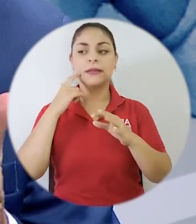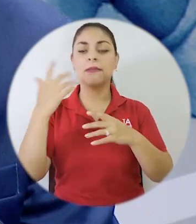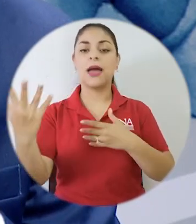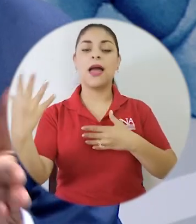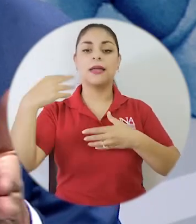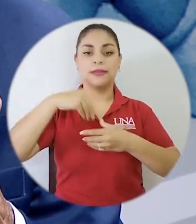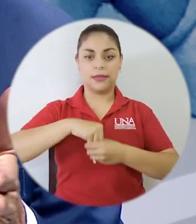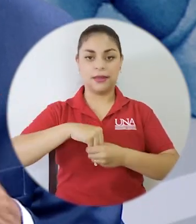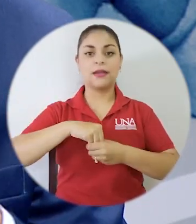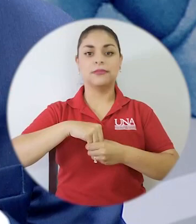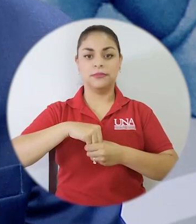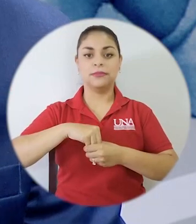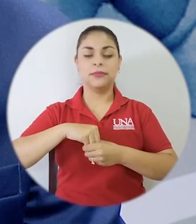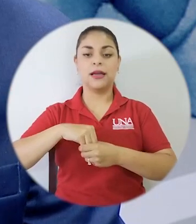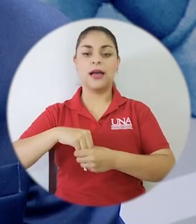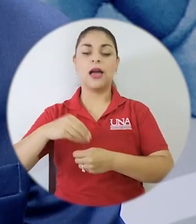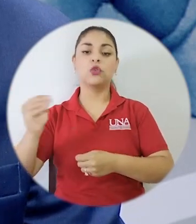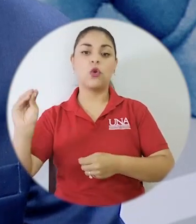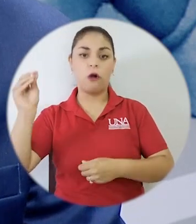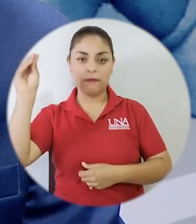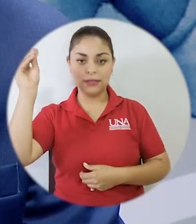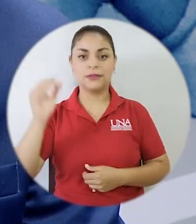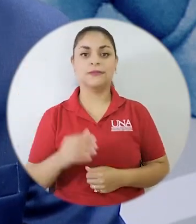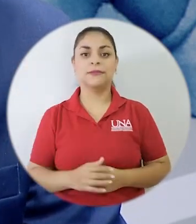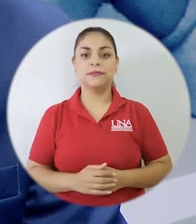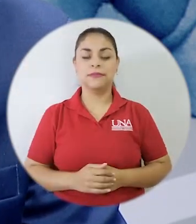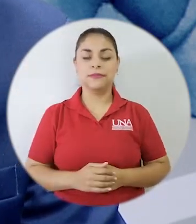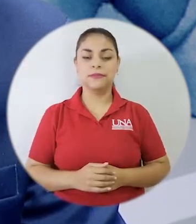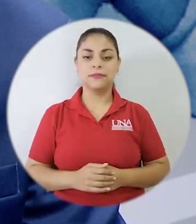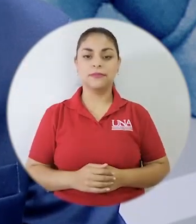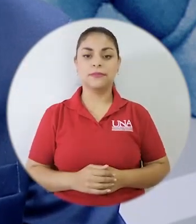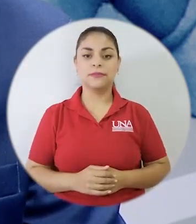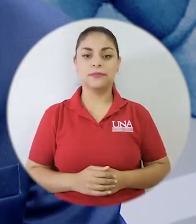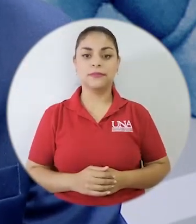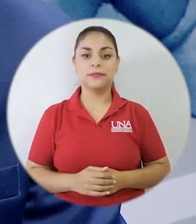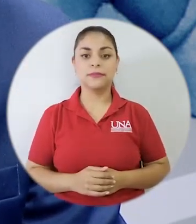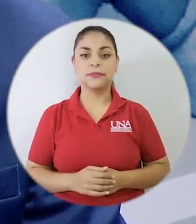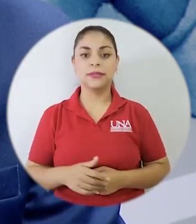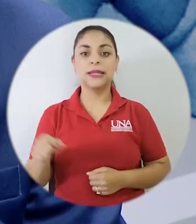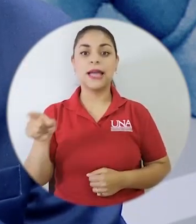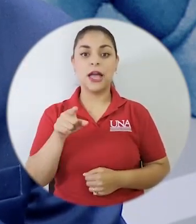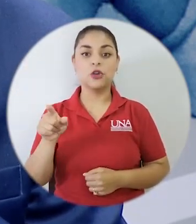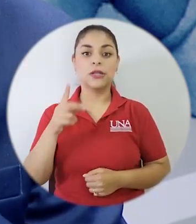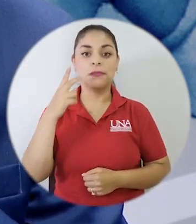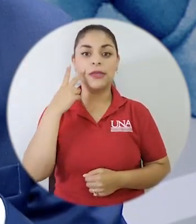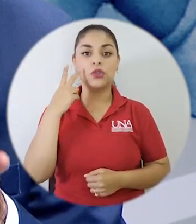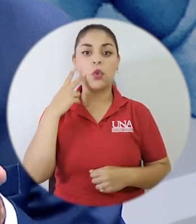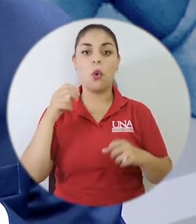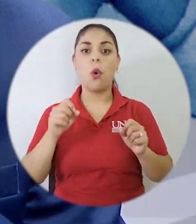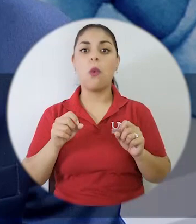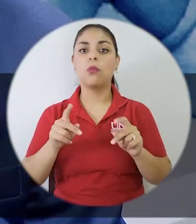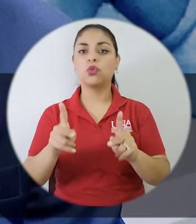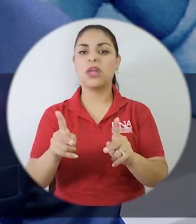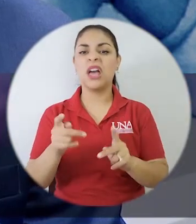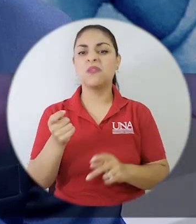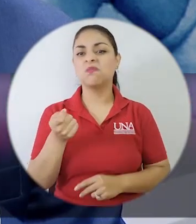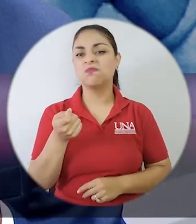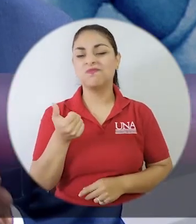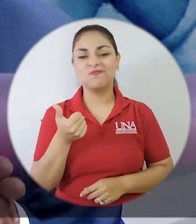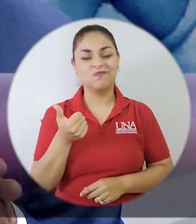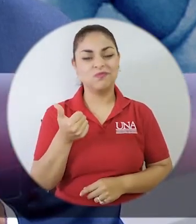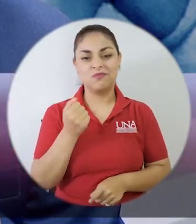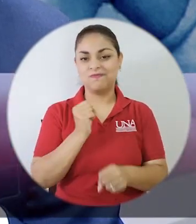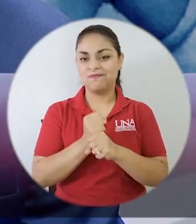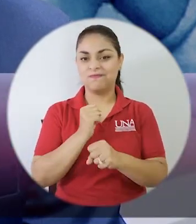para integrar a la mano de obra juvenil que está viendo, digamos, sus oportunidades